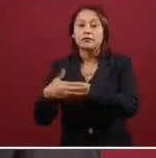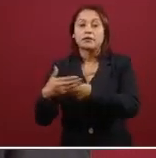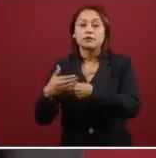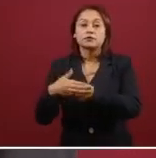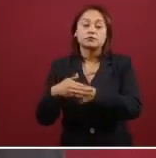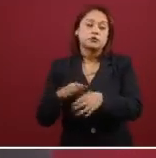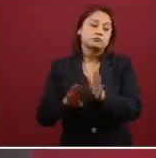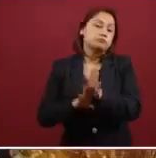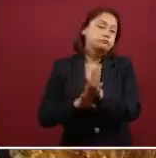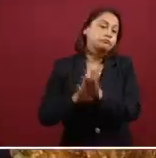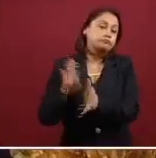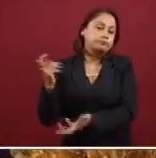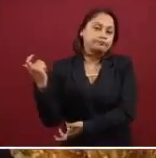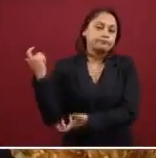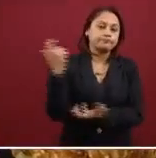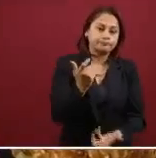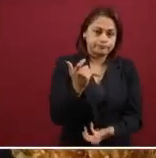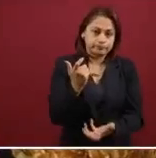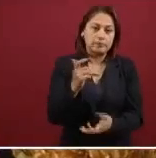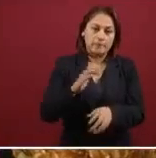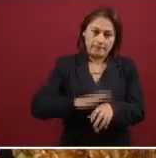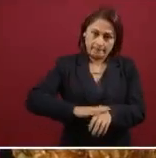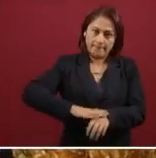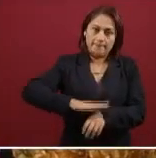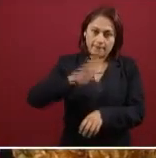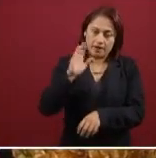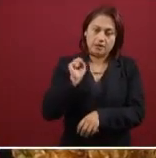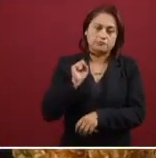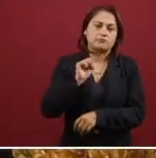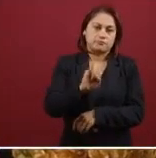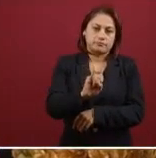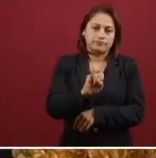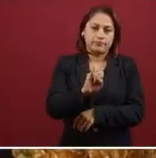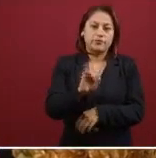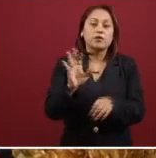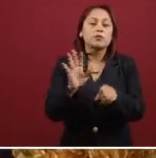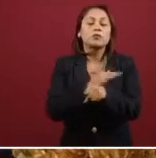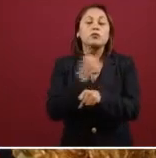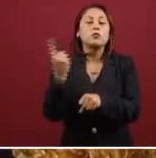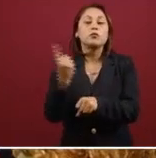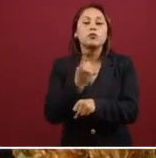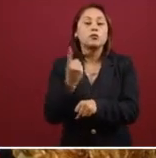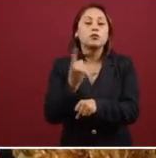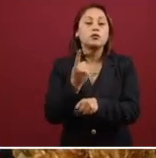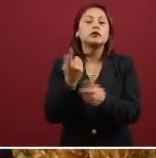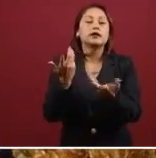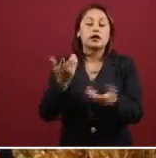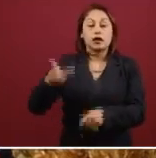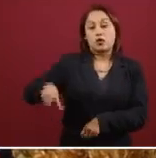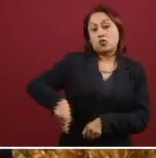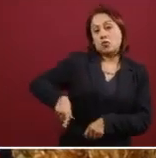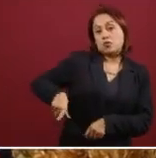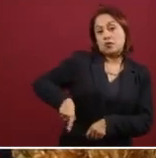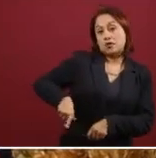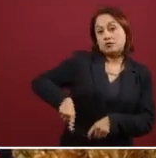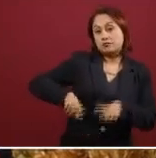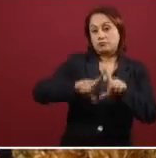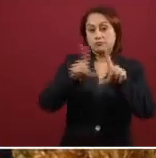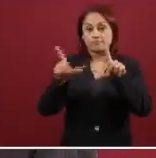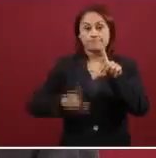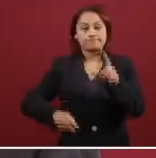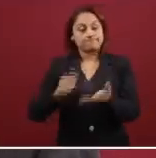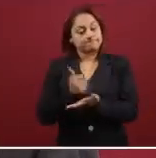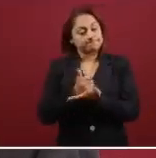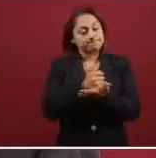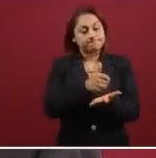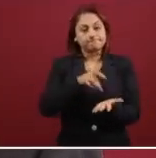a ser mayor todavía, y esto fundamentalmente por los apoyos del gobierno federal y por la reducción en